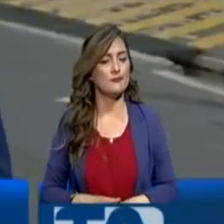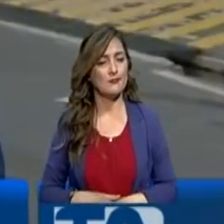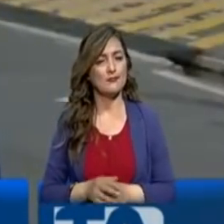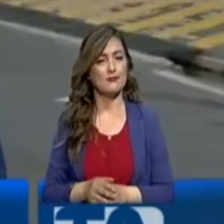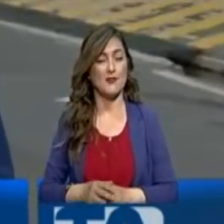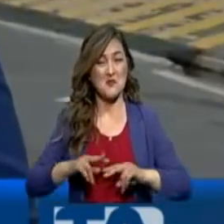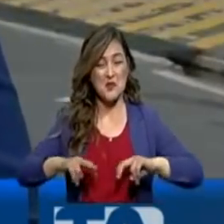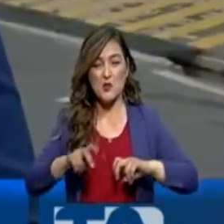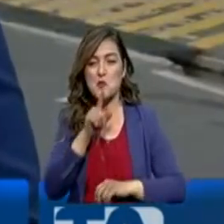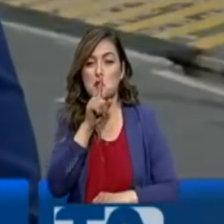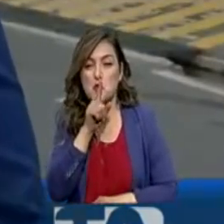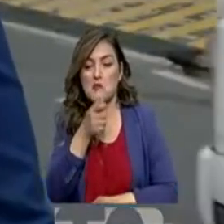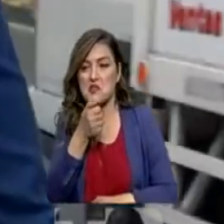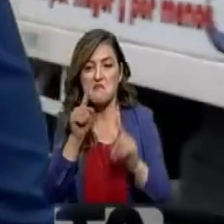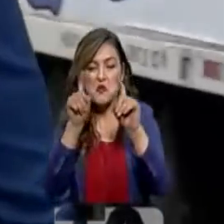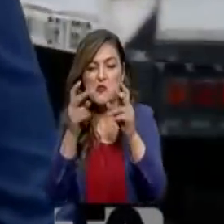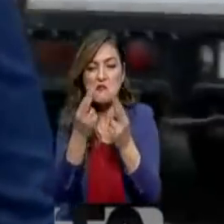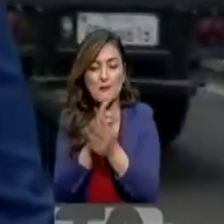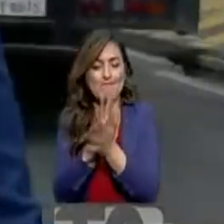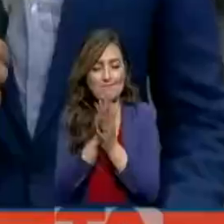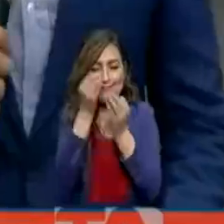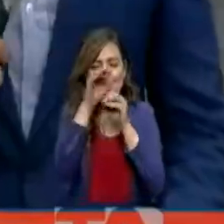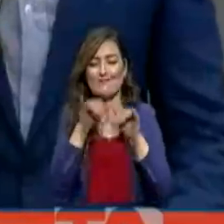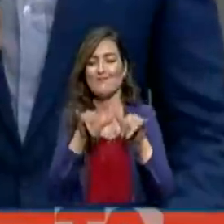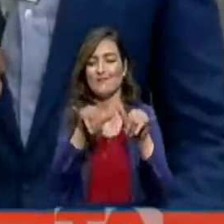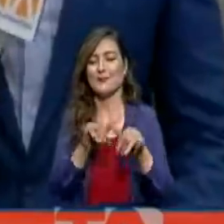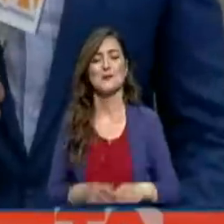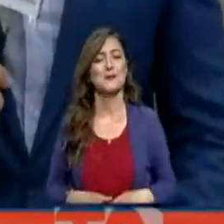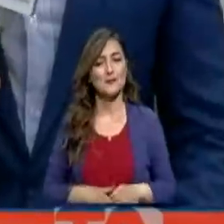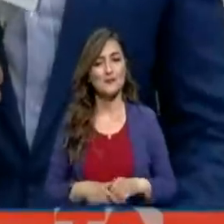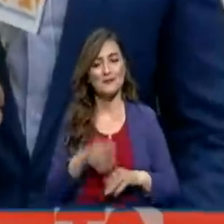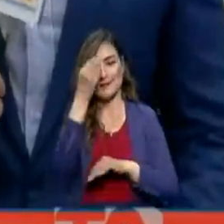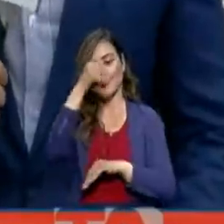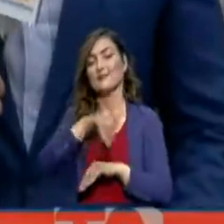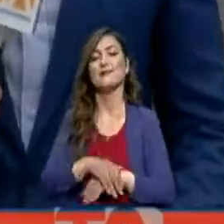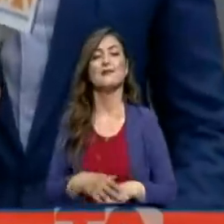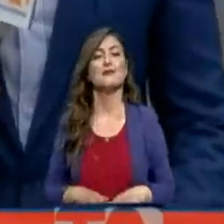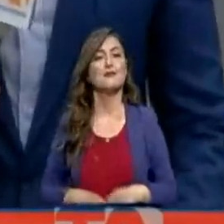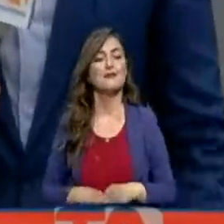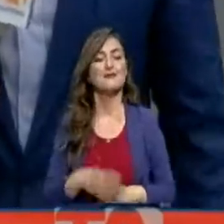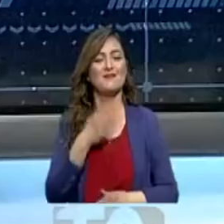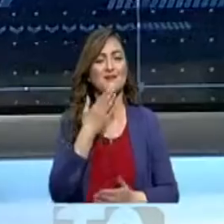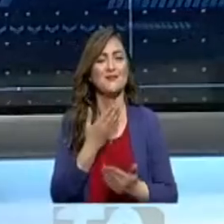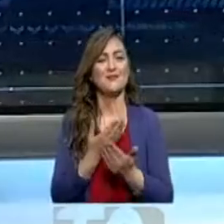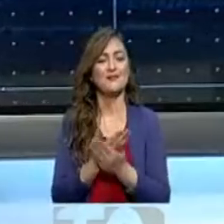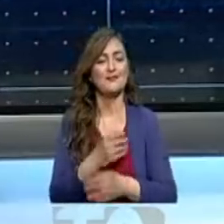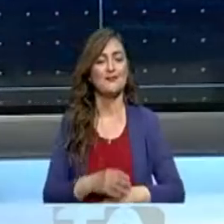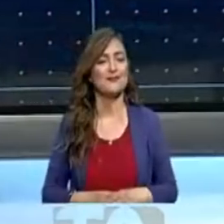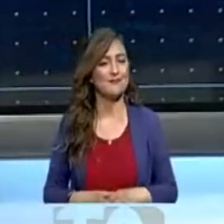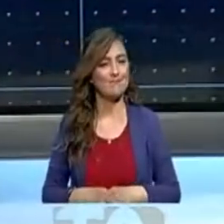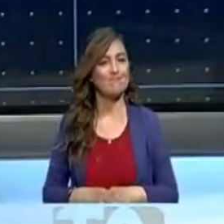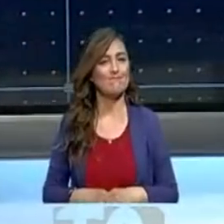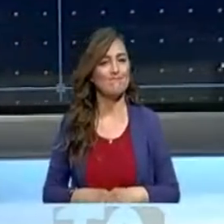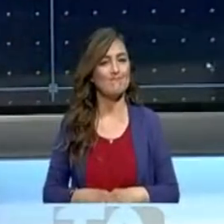total hermetismo. Es lo que podemos informarle. Seguimos con mucho más desde Estudios. Buenas tardes. Gracias, Carlos, por este